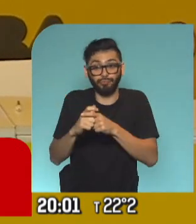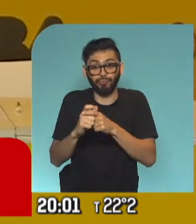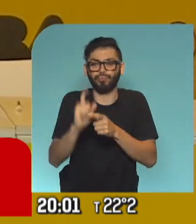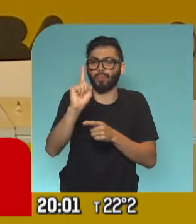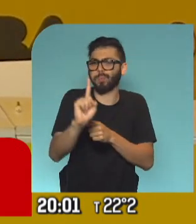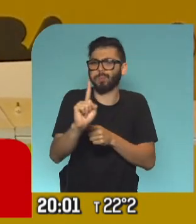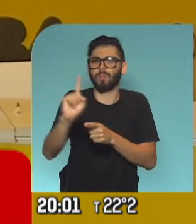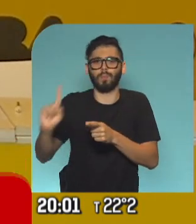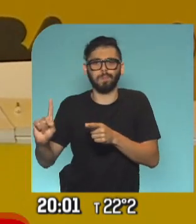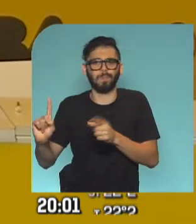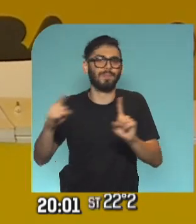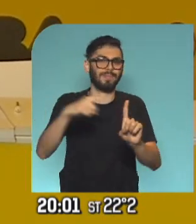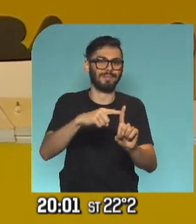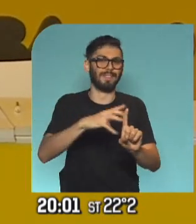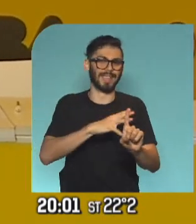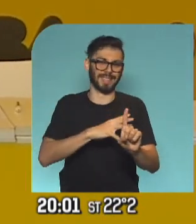Rodríguez Larreta.